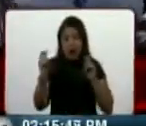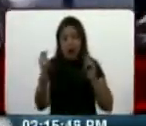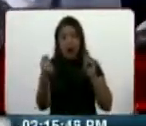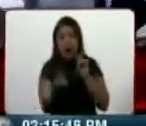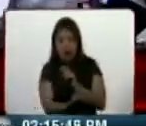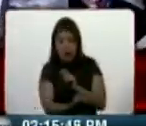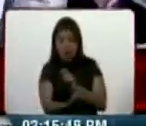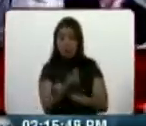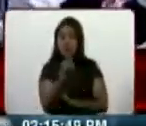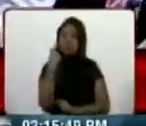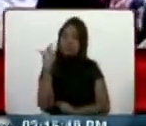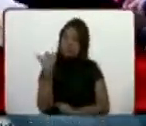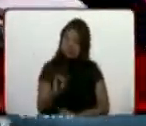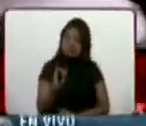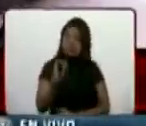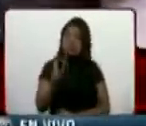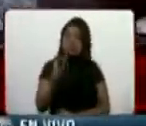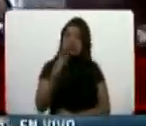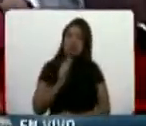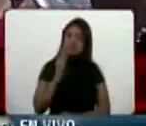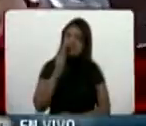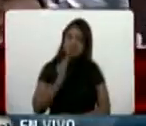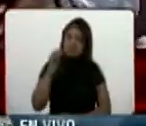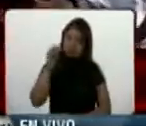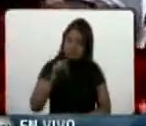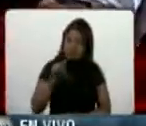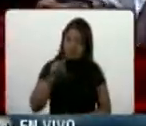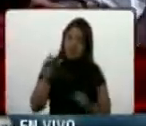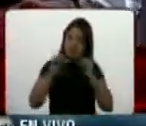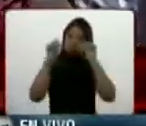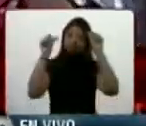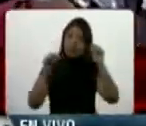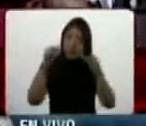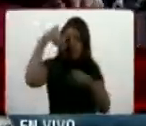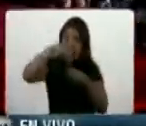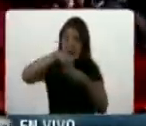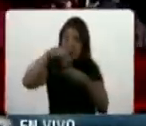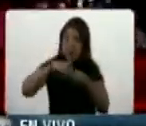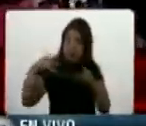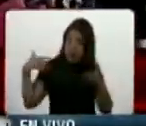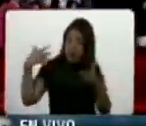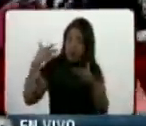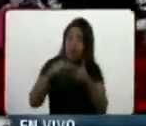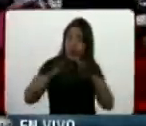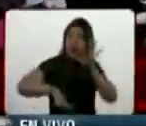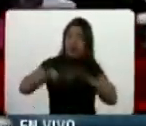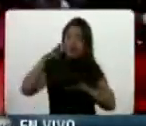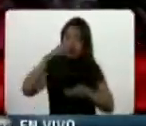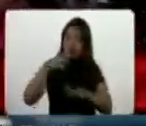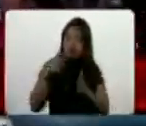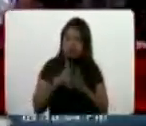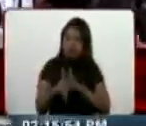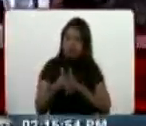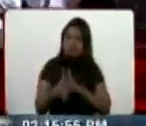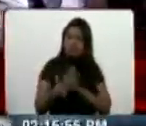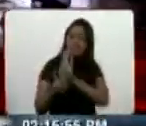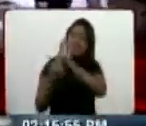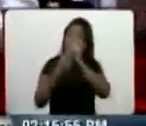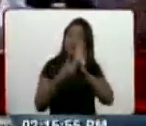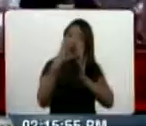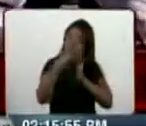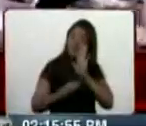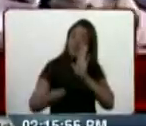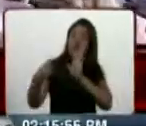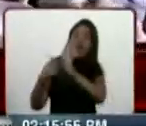ha experimentado nuestra democracia, nuestro sistema electoral durante estos 14 años se han convertido en referencia, en